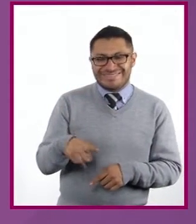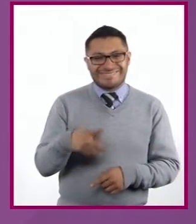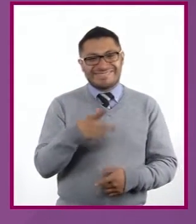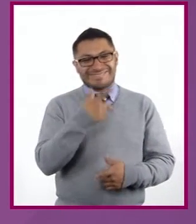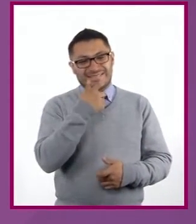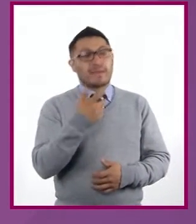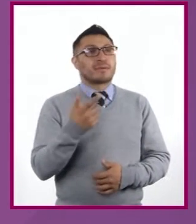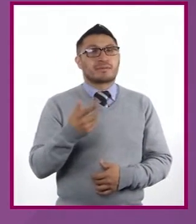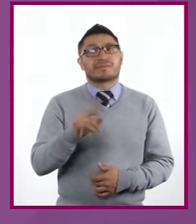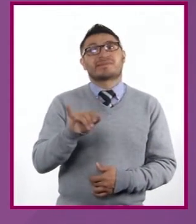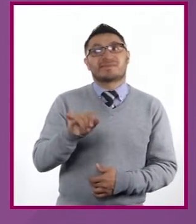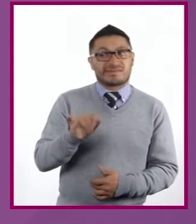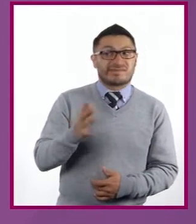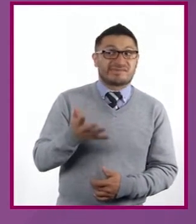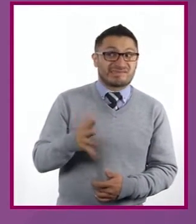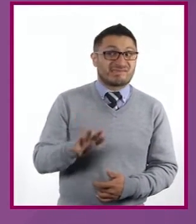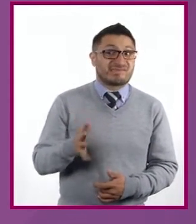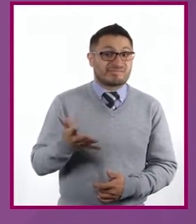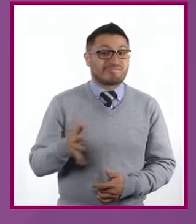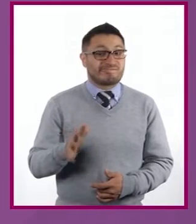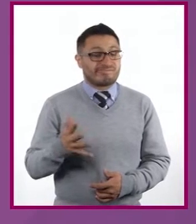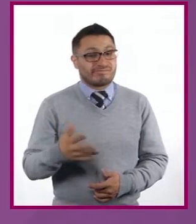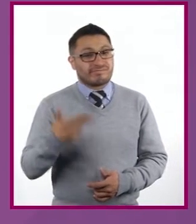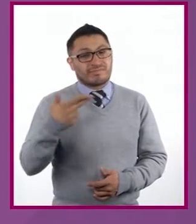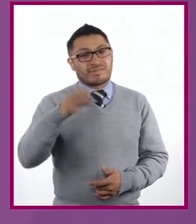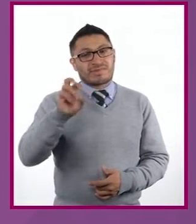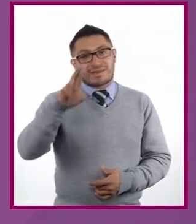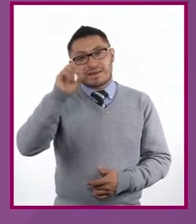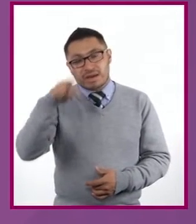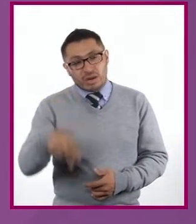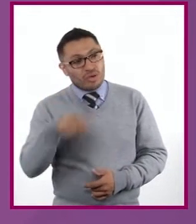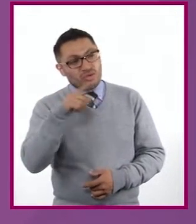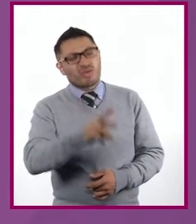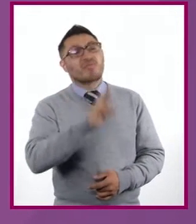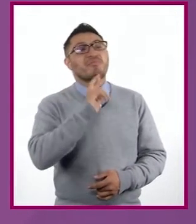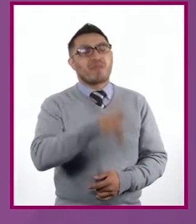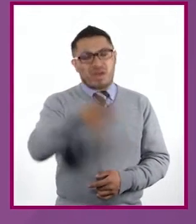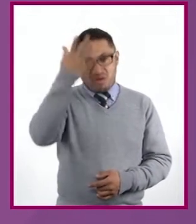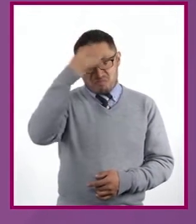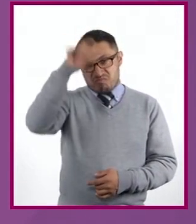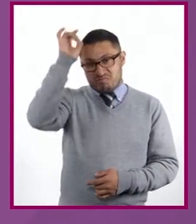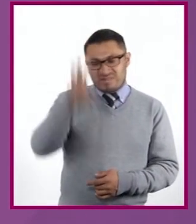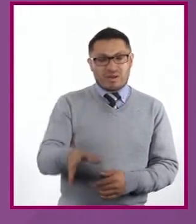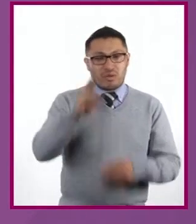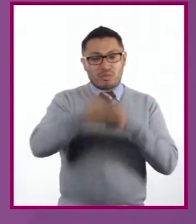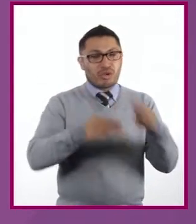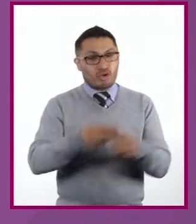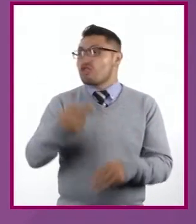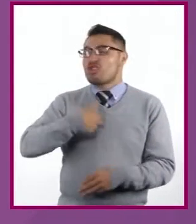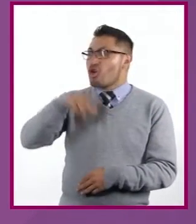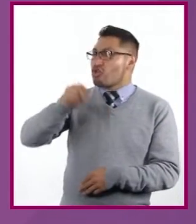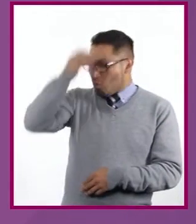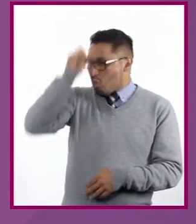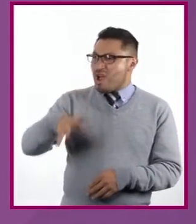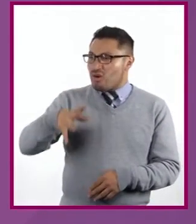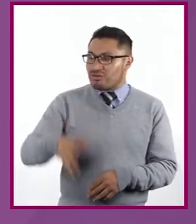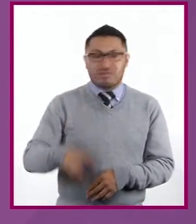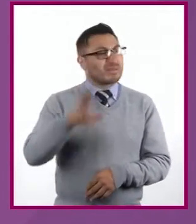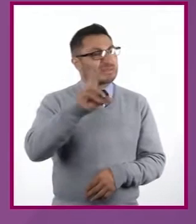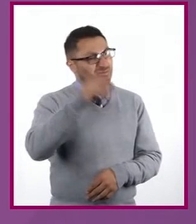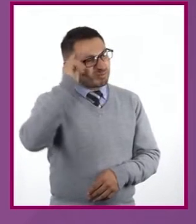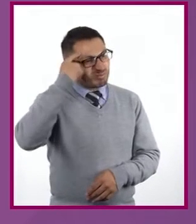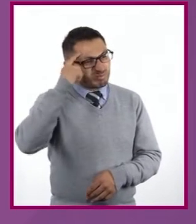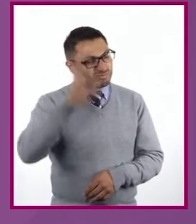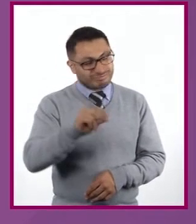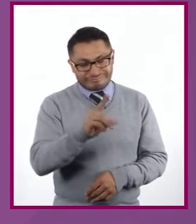Sí, más o menos. Herón, eres el mejor mago del mundo. ¿Que no soy mago? Oh, no se